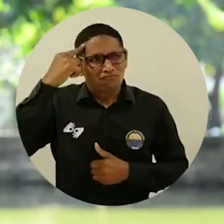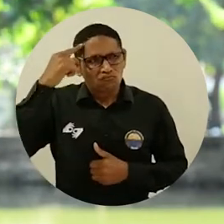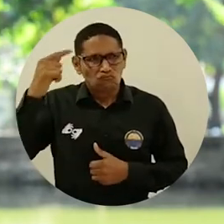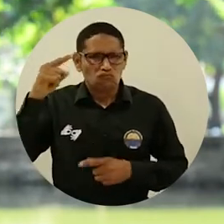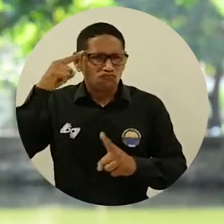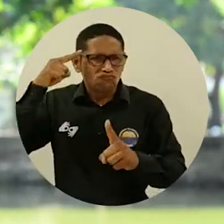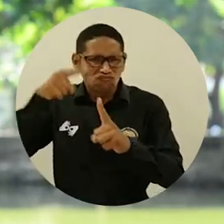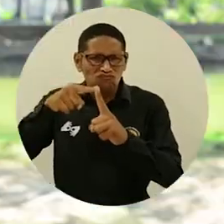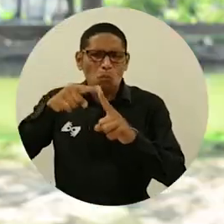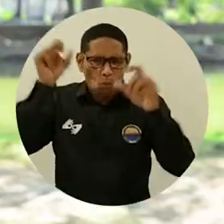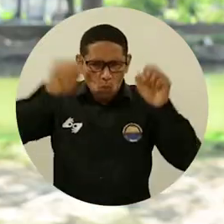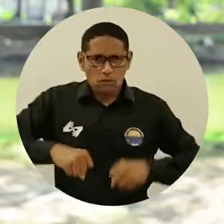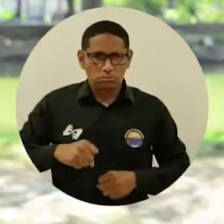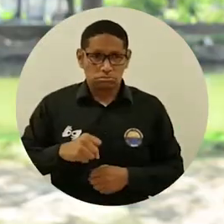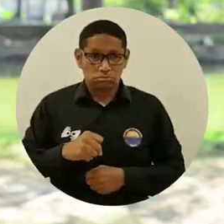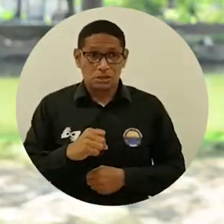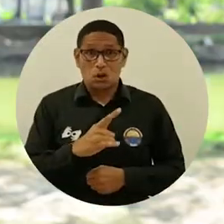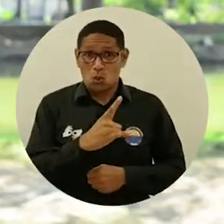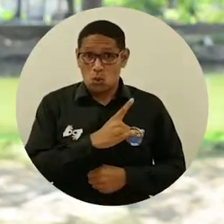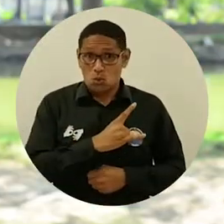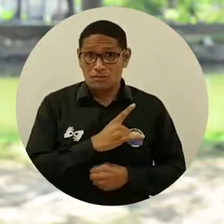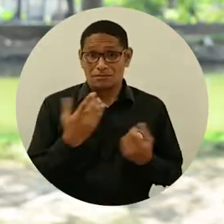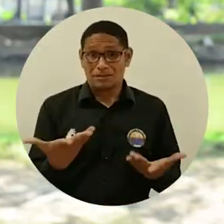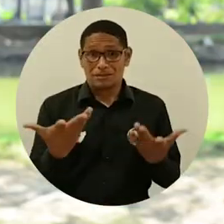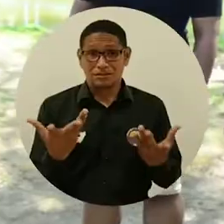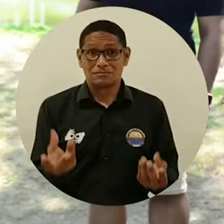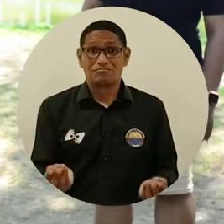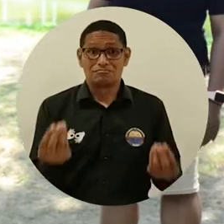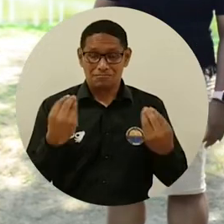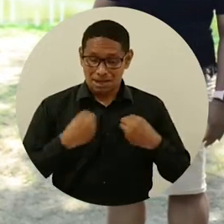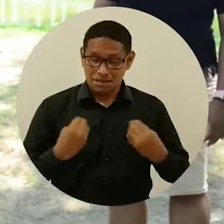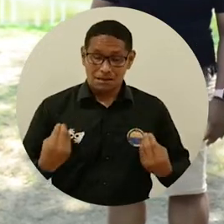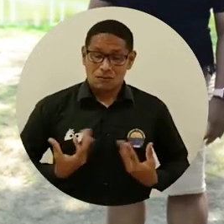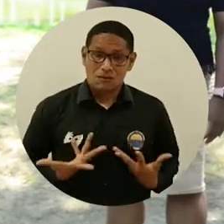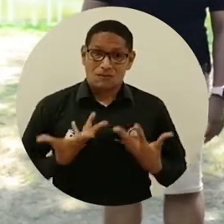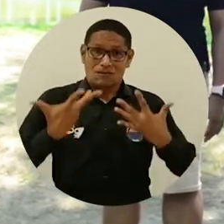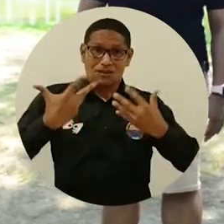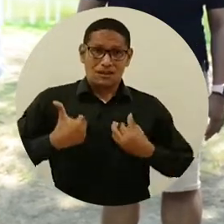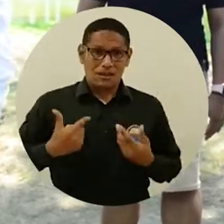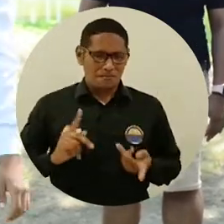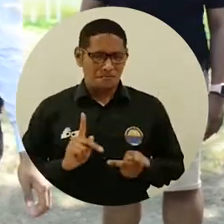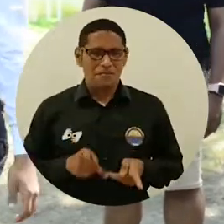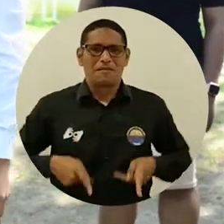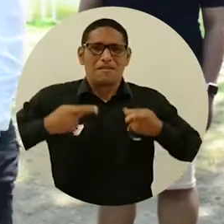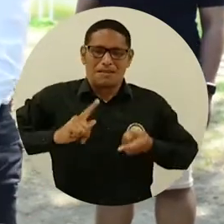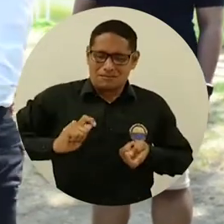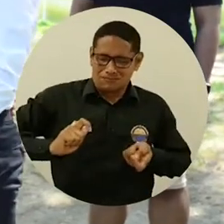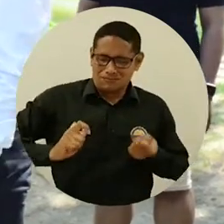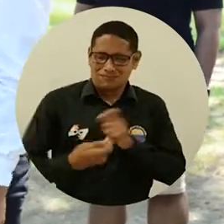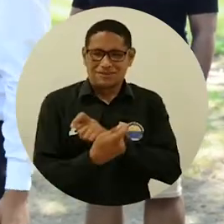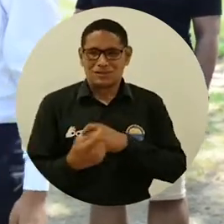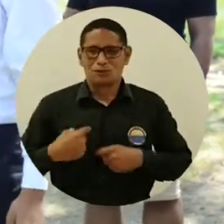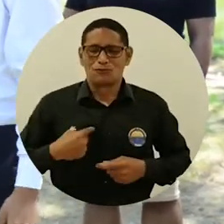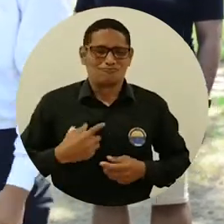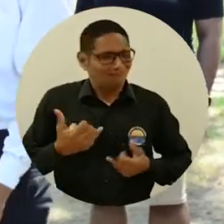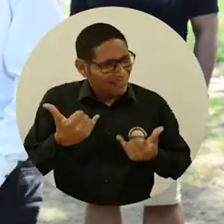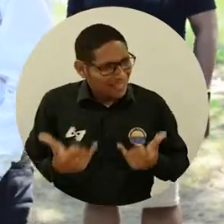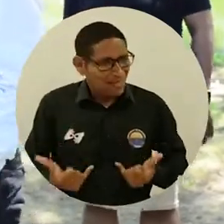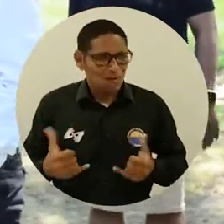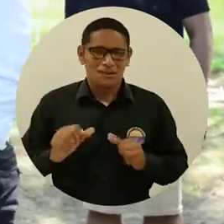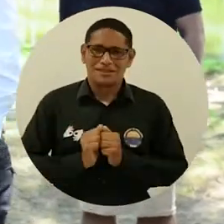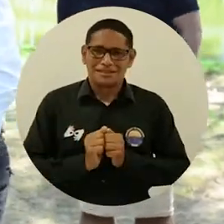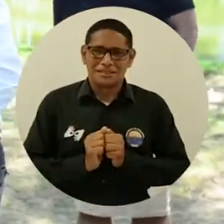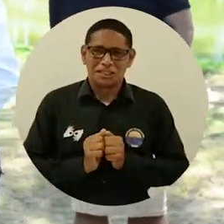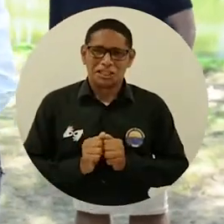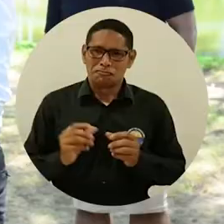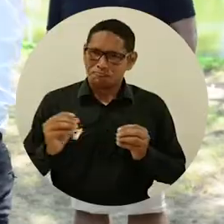Pienso ahí que sí se puede. Y la universidad, para mí, le digo, ha sido un centro de vida. Me ha cambiado totalmente. Entonces, aquí